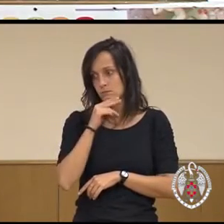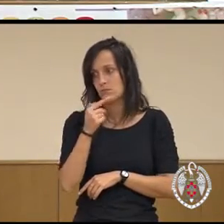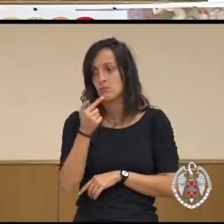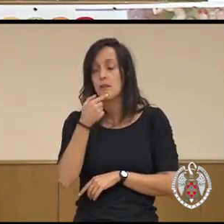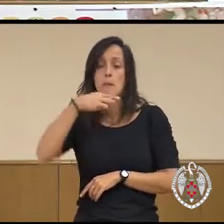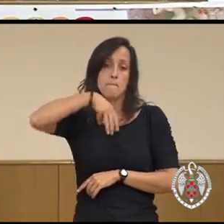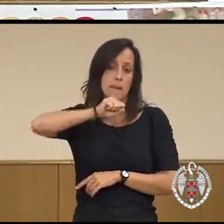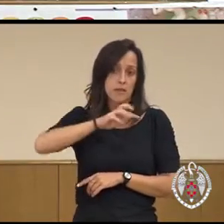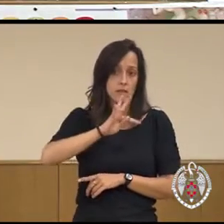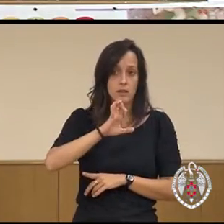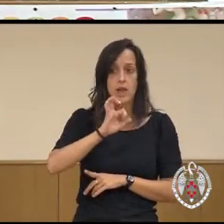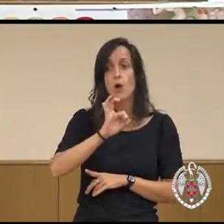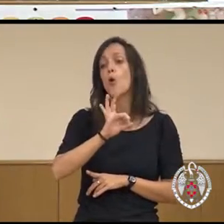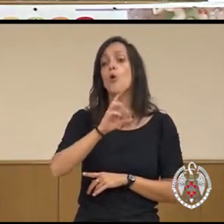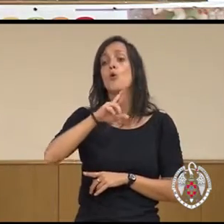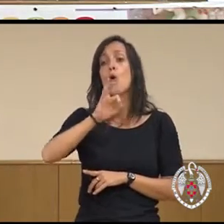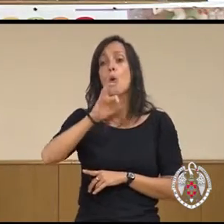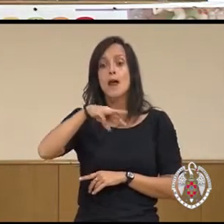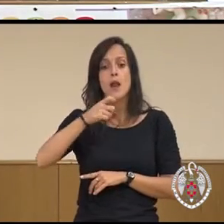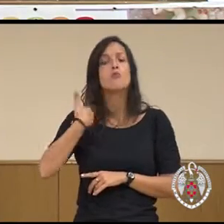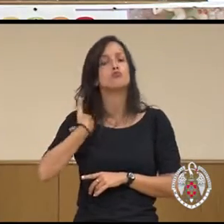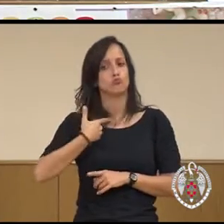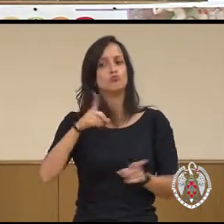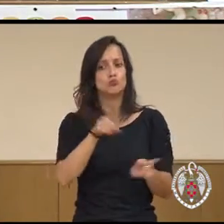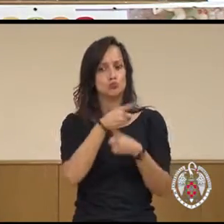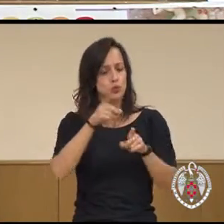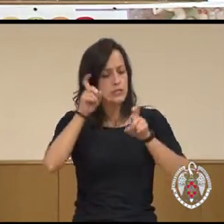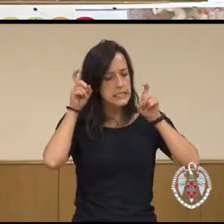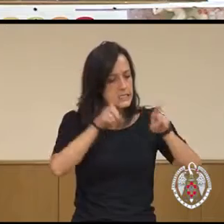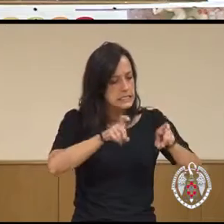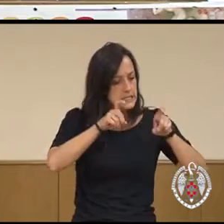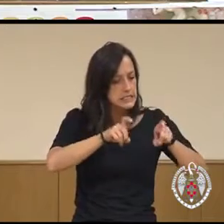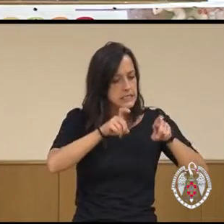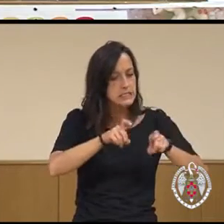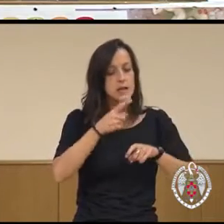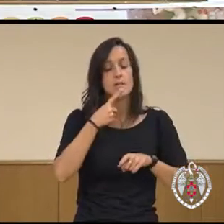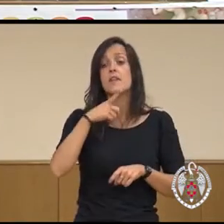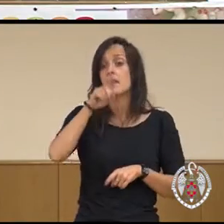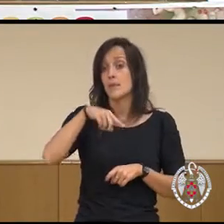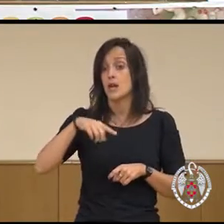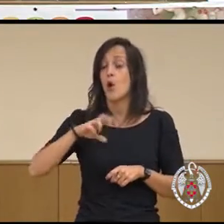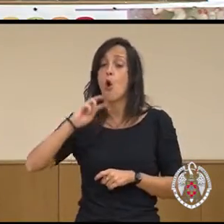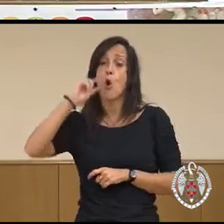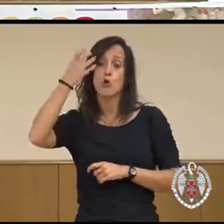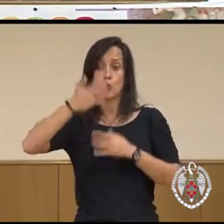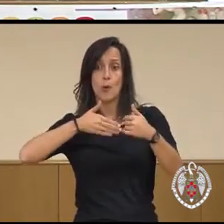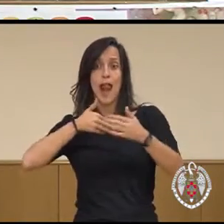Mateo Romero, que le enseñó música, con Filippo Piccinini,